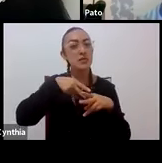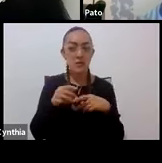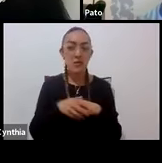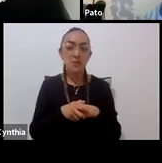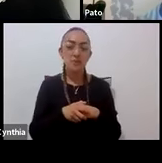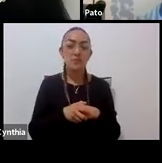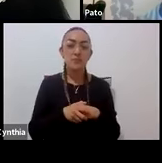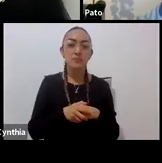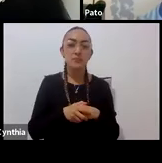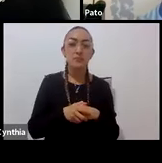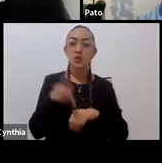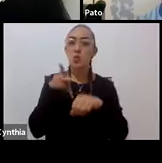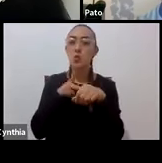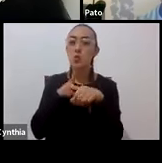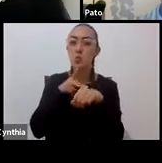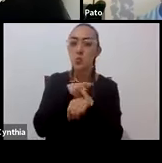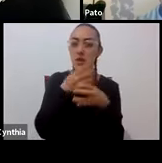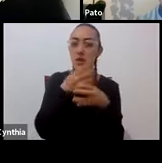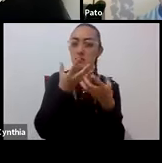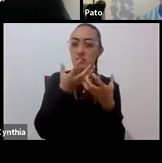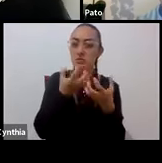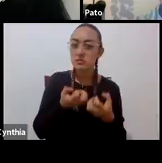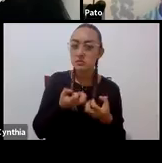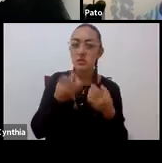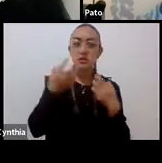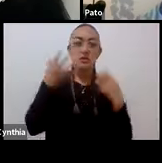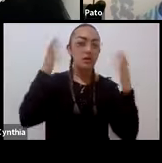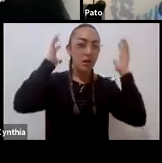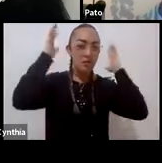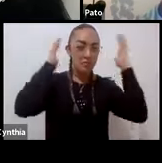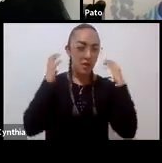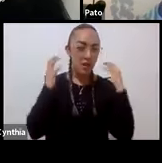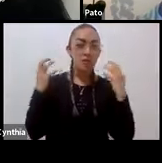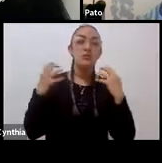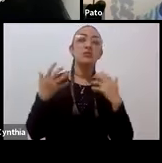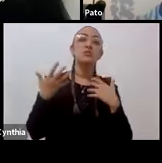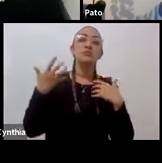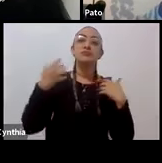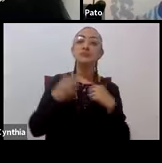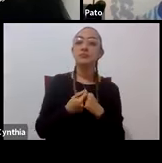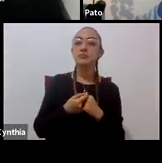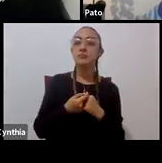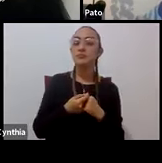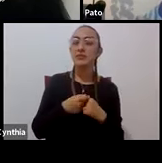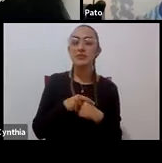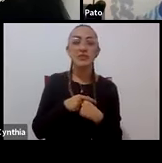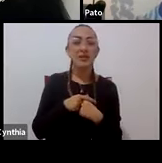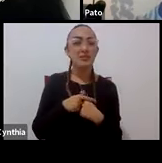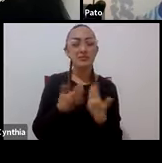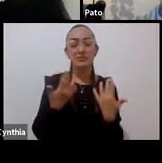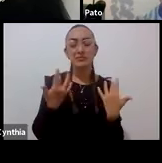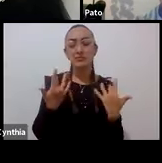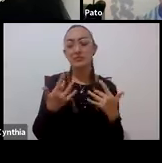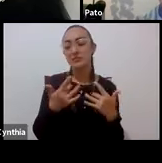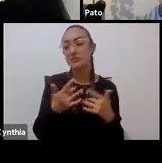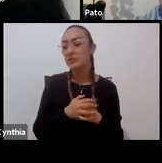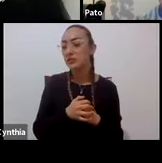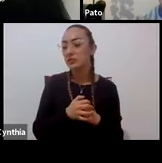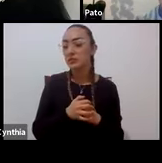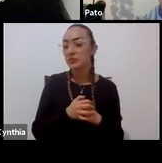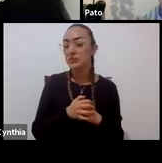seca, su pelito descuidado, en fin, era una situación bien dolorosa porque la llegaron a entrevistar, ella ya